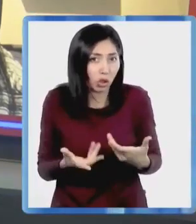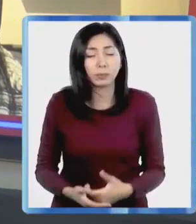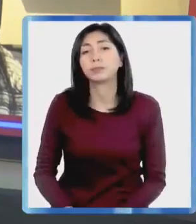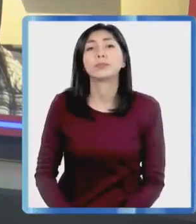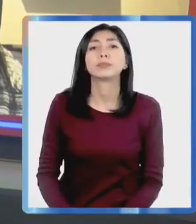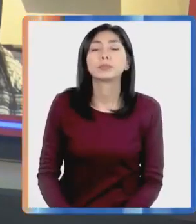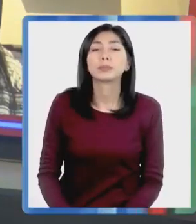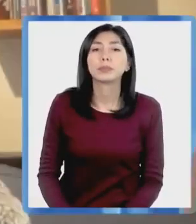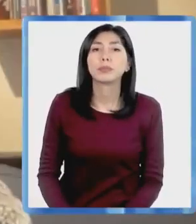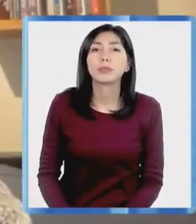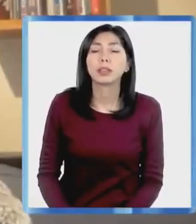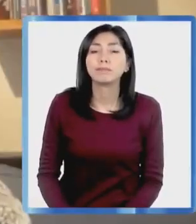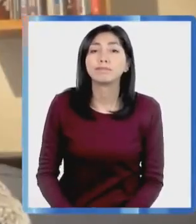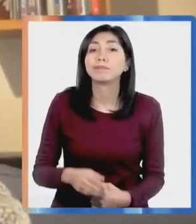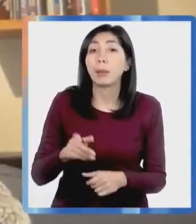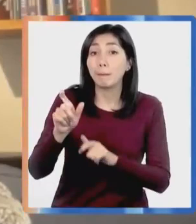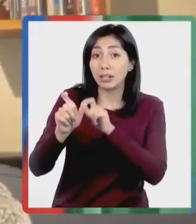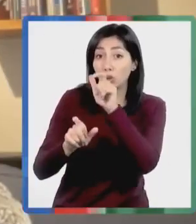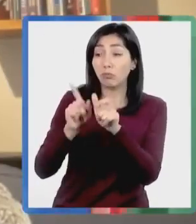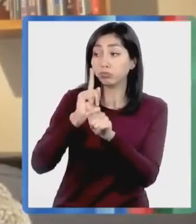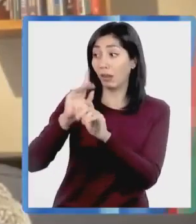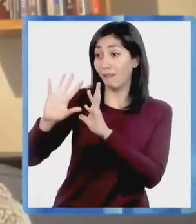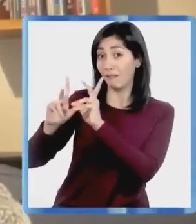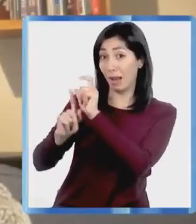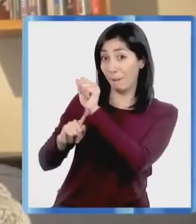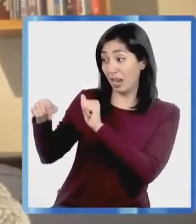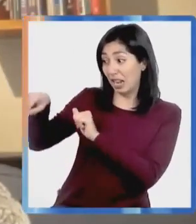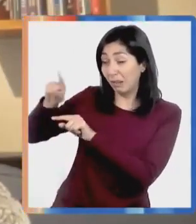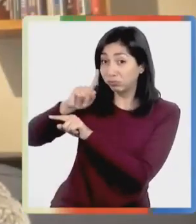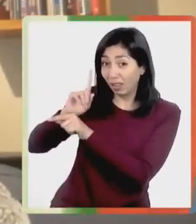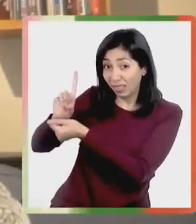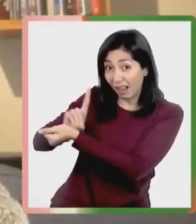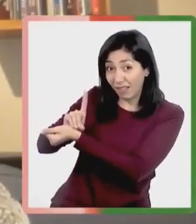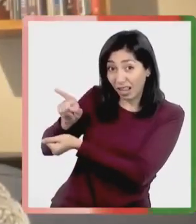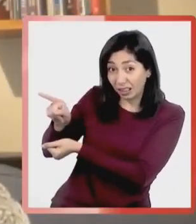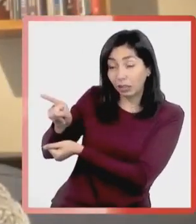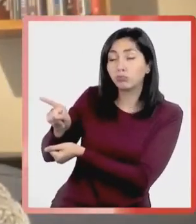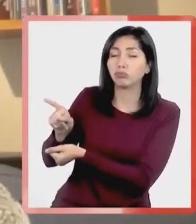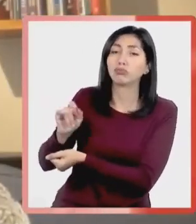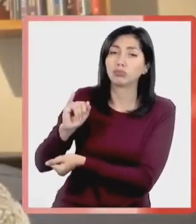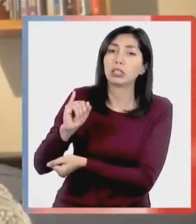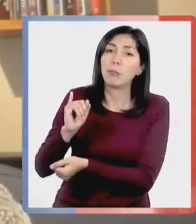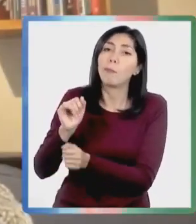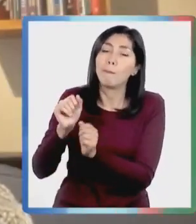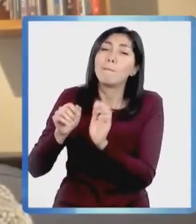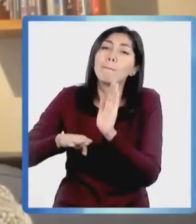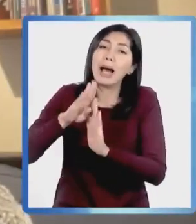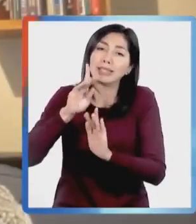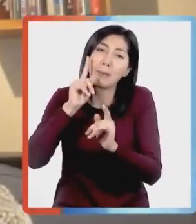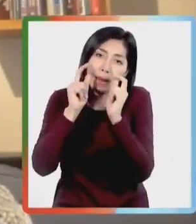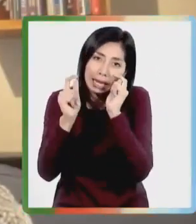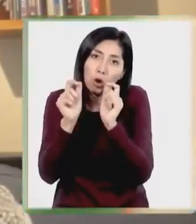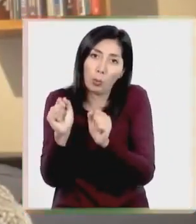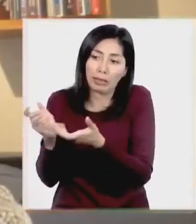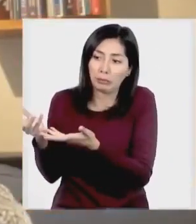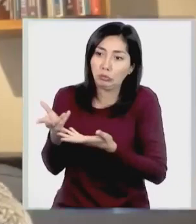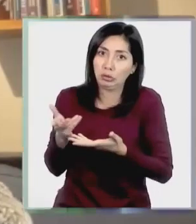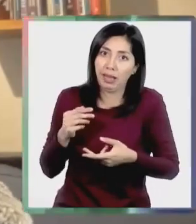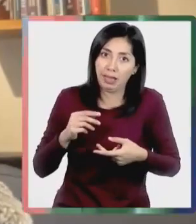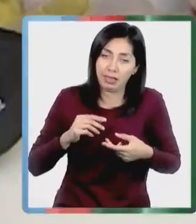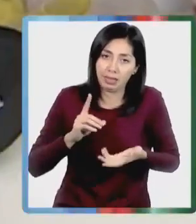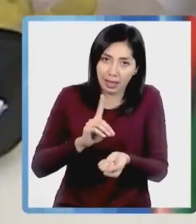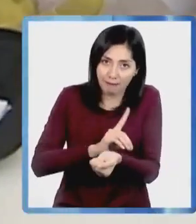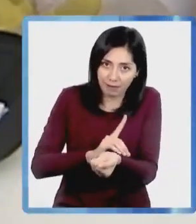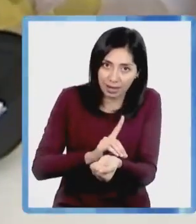controlarme? Las personas que tienen antecedentes familiares de diabetes tienen, por supuesto, mucho mayor riesgo que aquellas que no